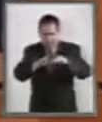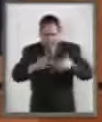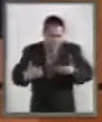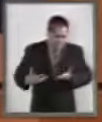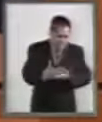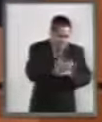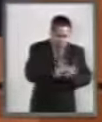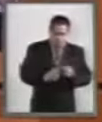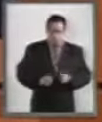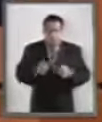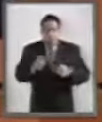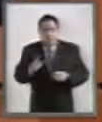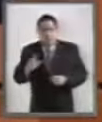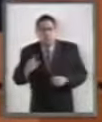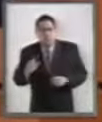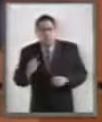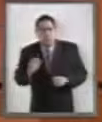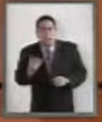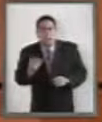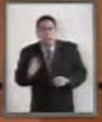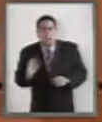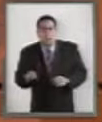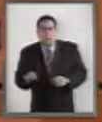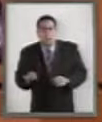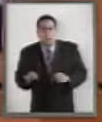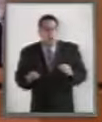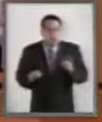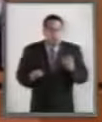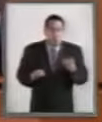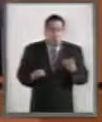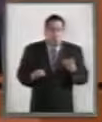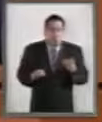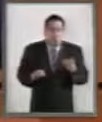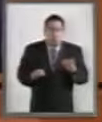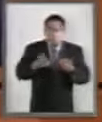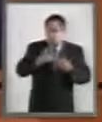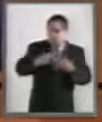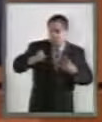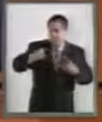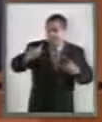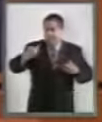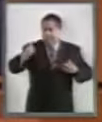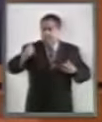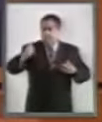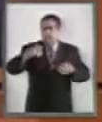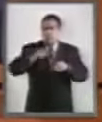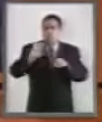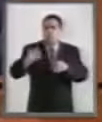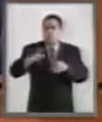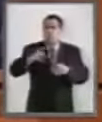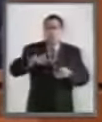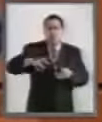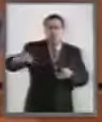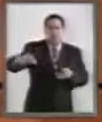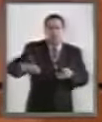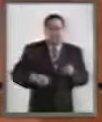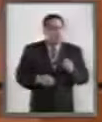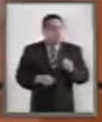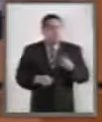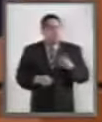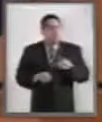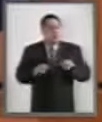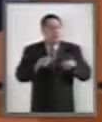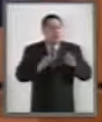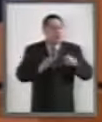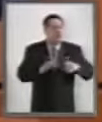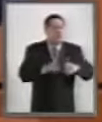el 24%, todo lo demás está concentrado. Solamente el 24% se garantiza a los trabajadores. Pues,